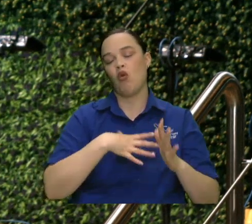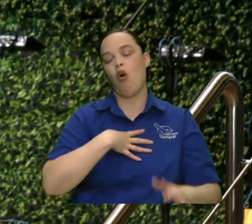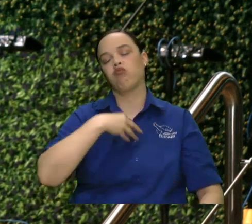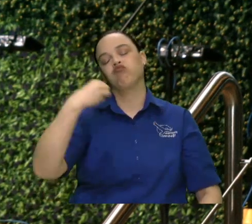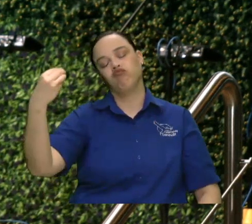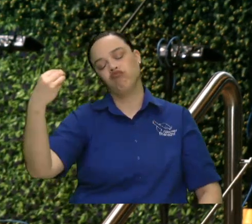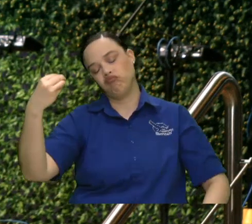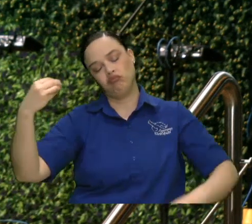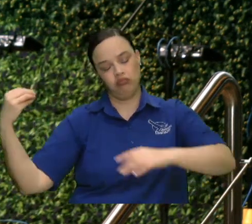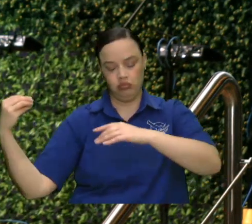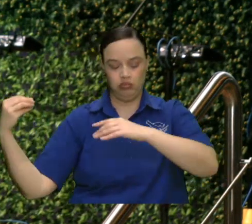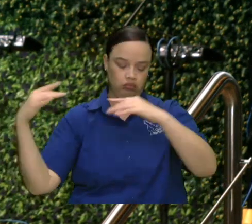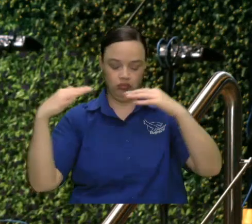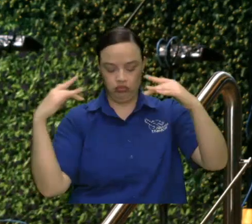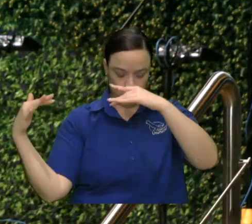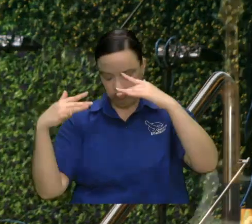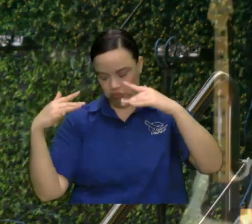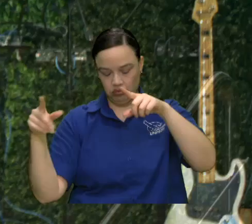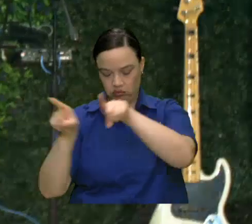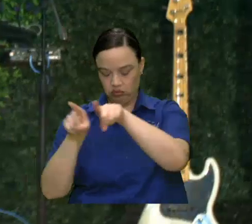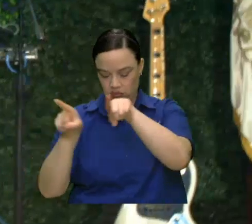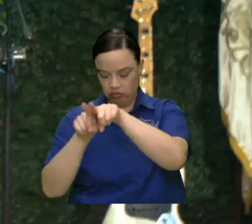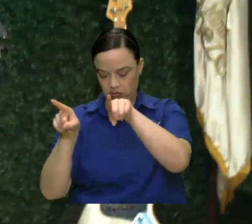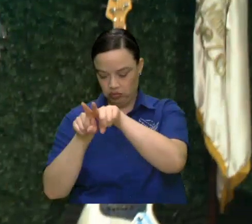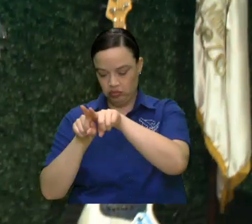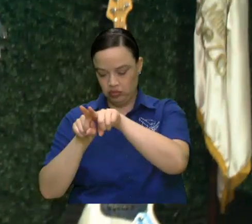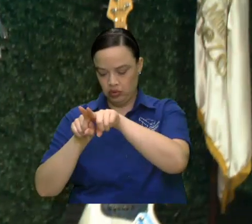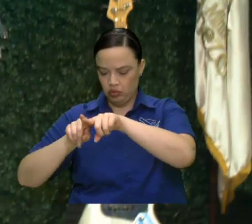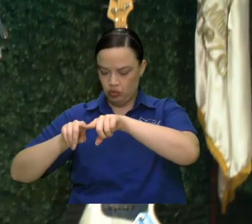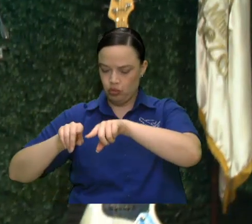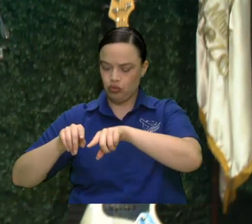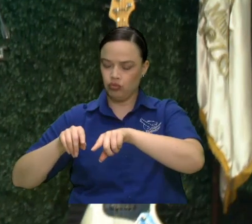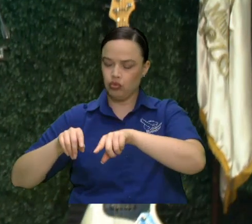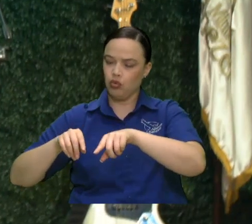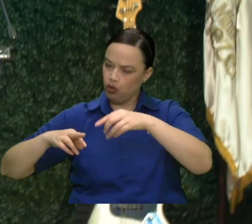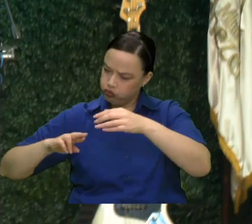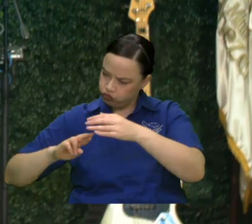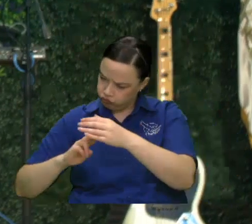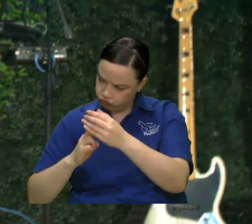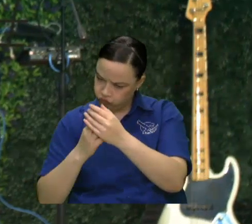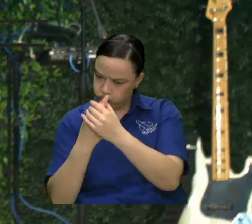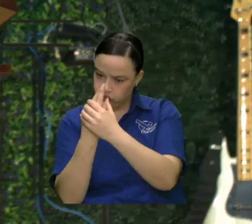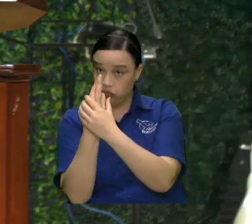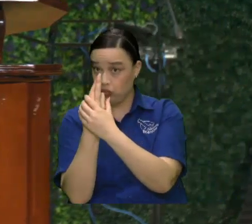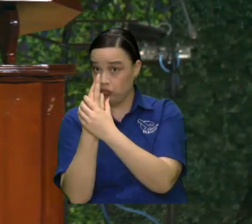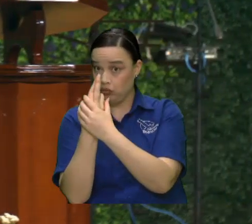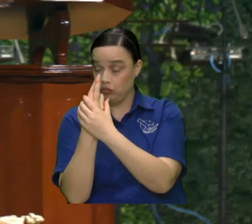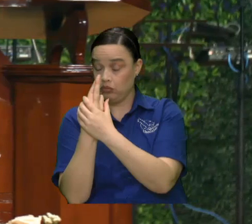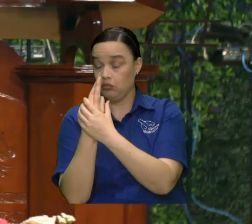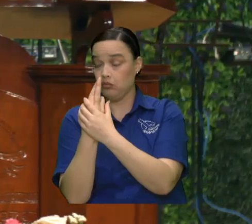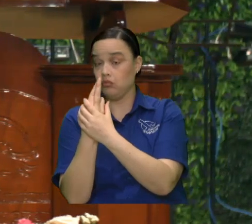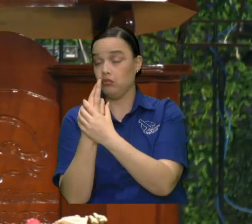también significa de nuevo y eso hermano a mí me llama mucho la atención porque